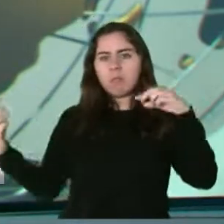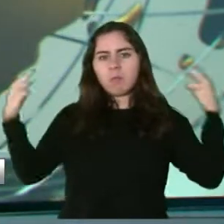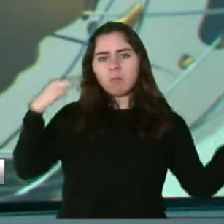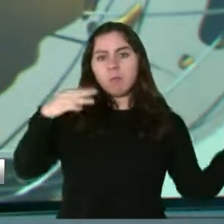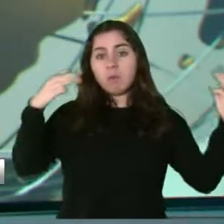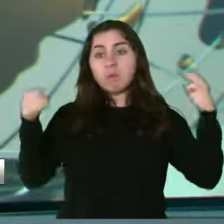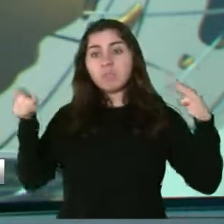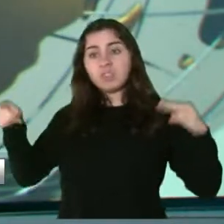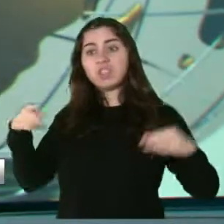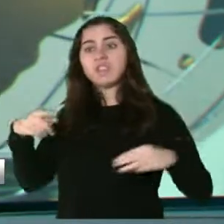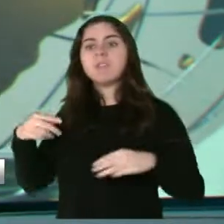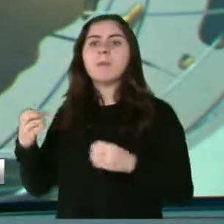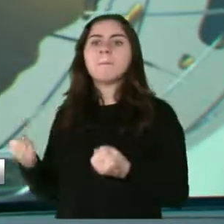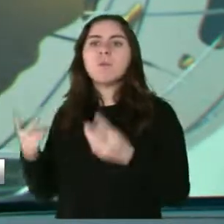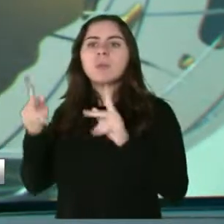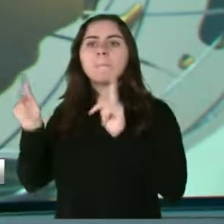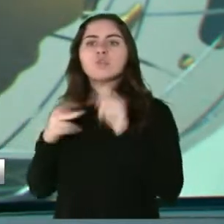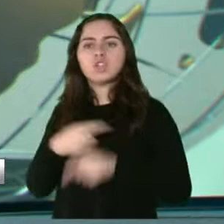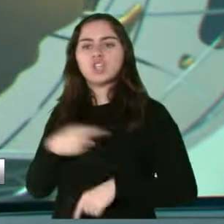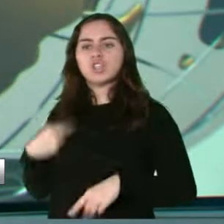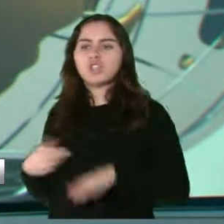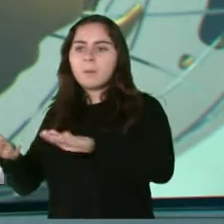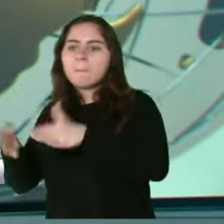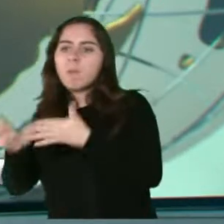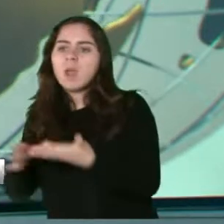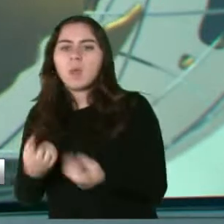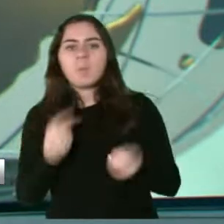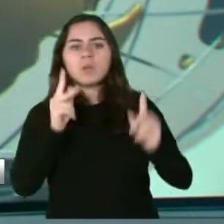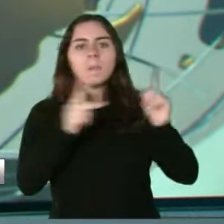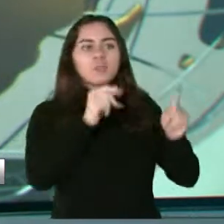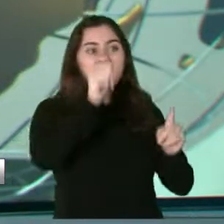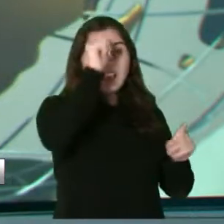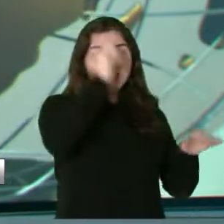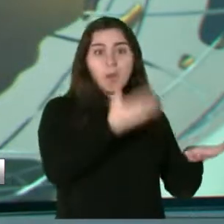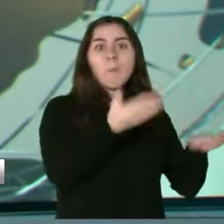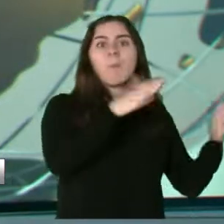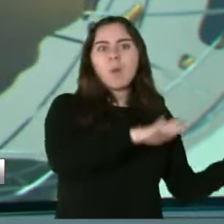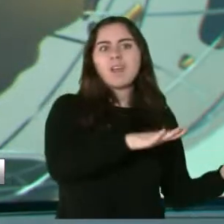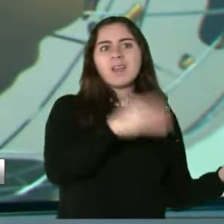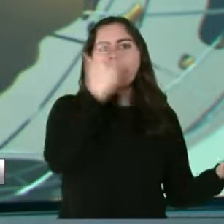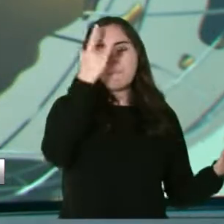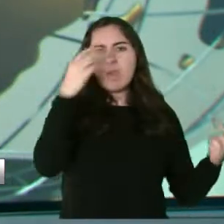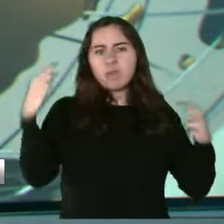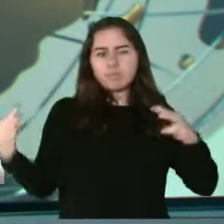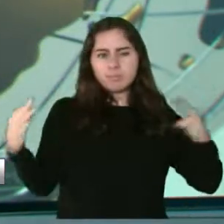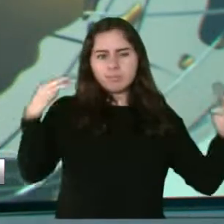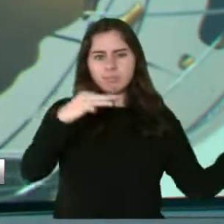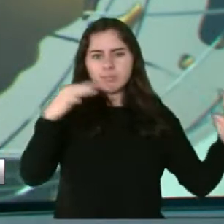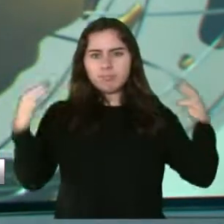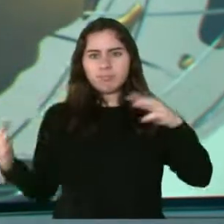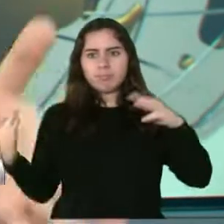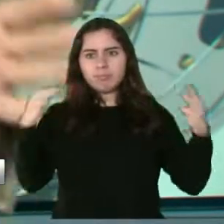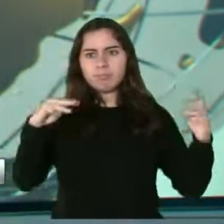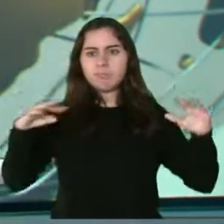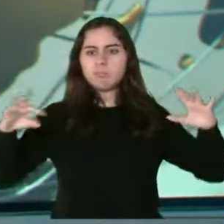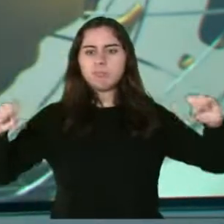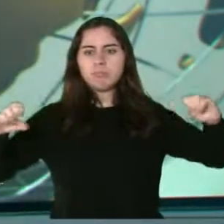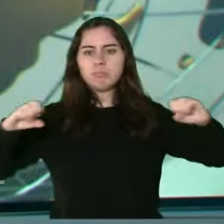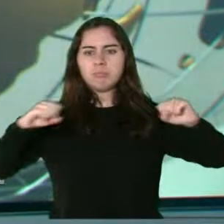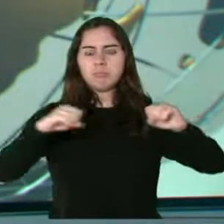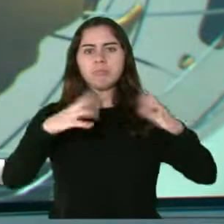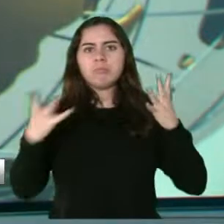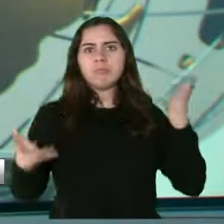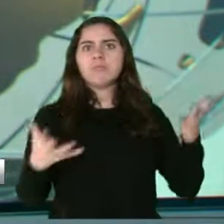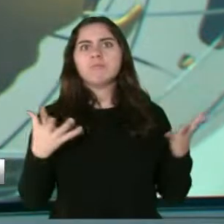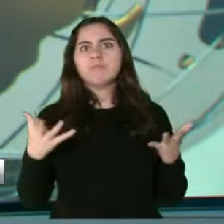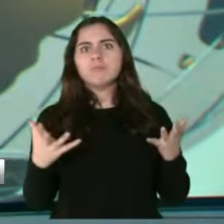incluyendo oficiales de ambos cuerpos castrenses y un aumento considerable en la tensión en lo que a todas